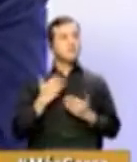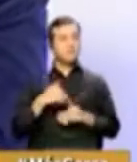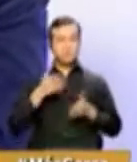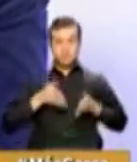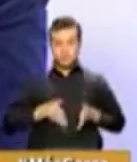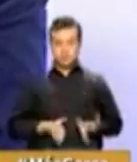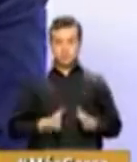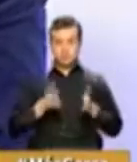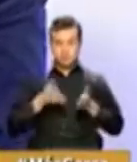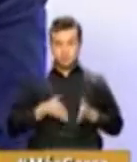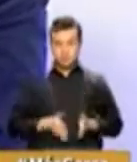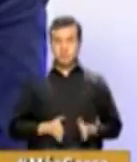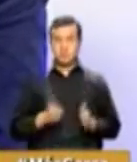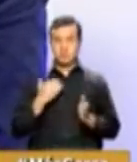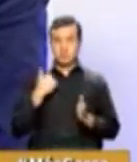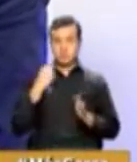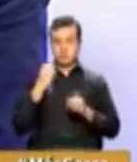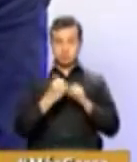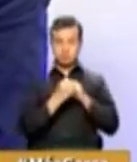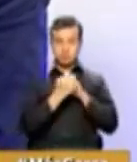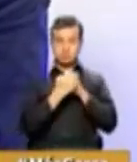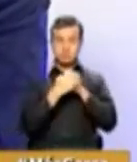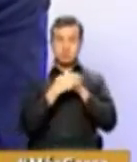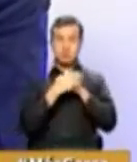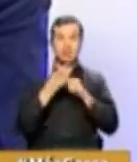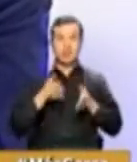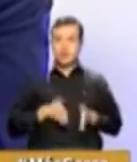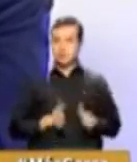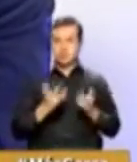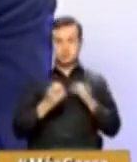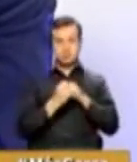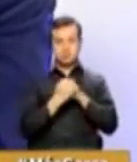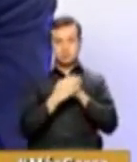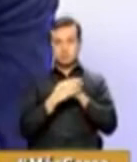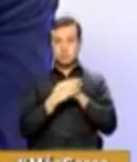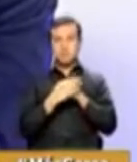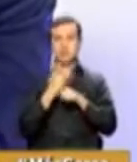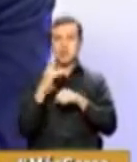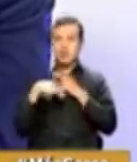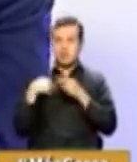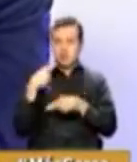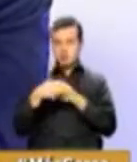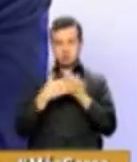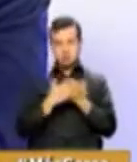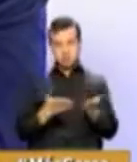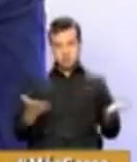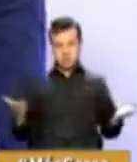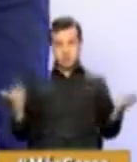nací tenía catarata congénita. Eso es más o menos hereditario. Ok.